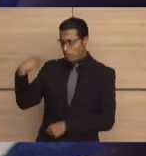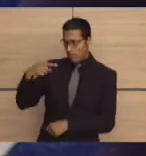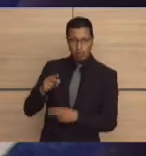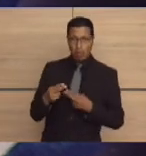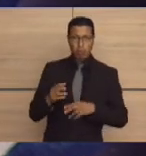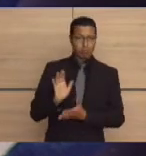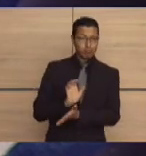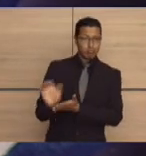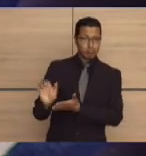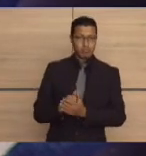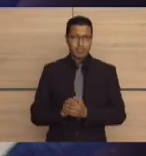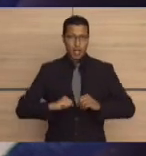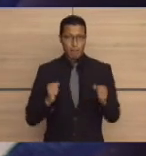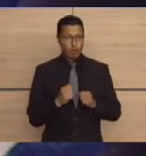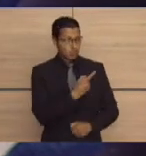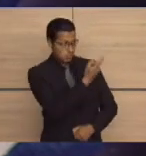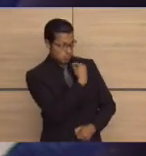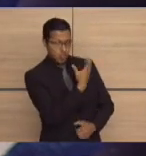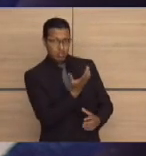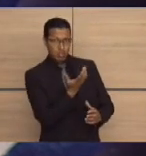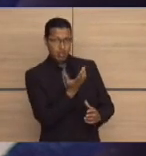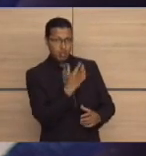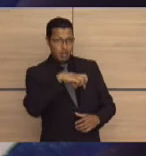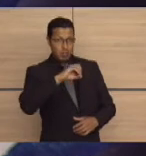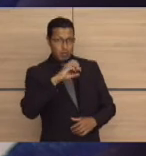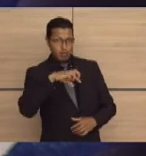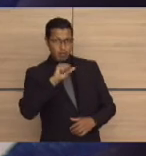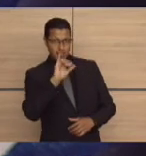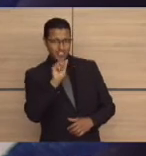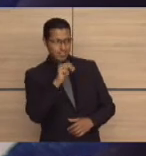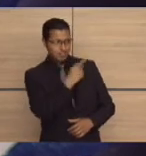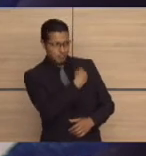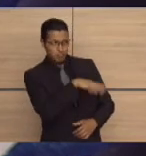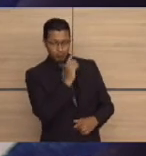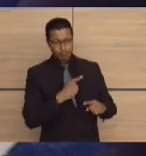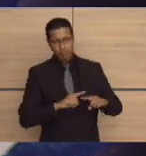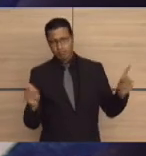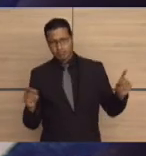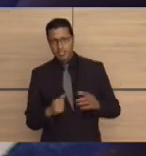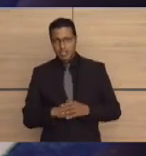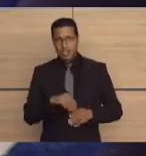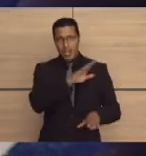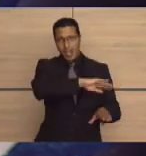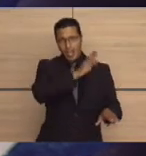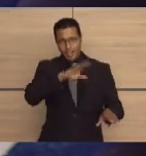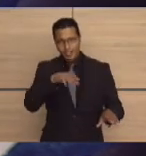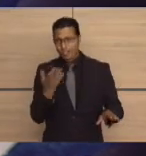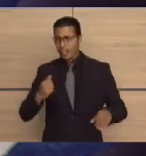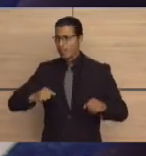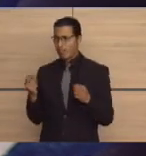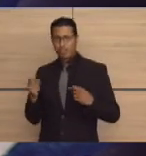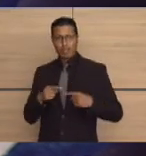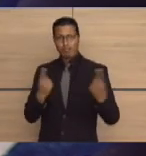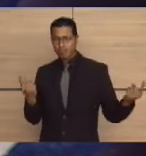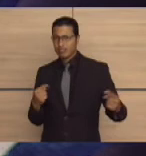y los de Bogotá no le iban a obedecer a los de Popayán, y los de Popayán no querían tener nada que ver con los de Antioquia, y los de Antioquia no le